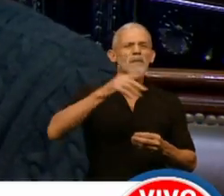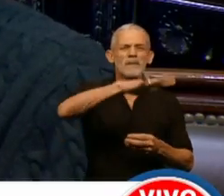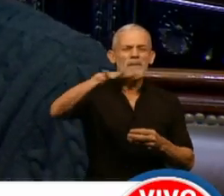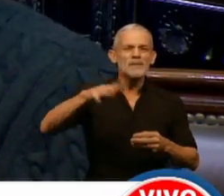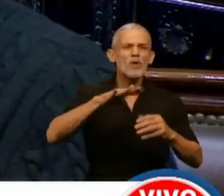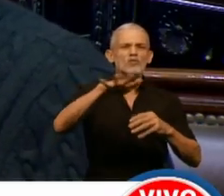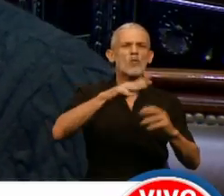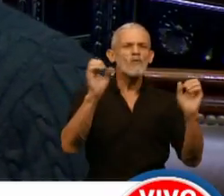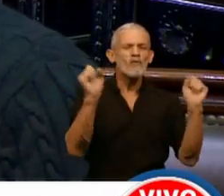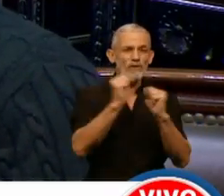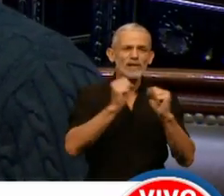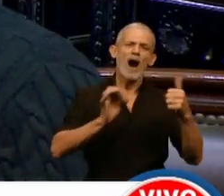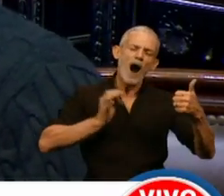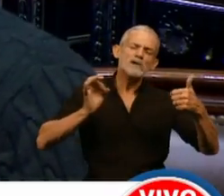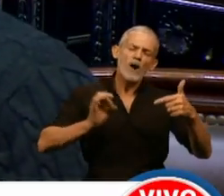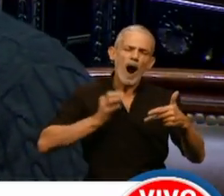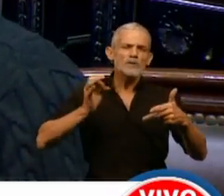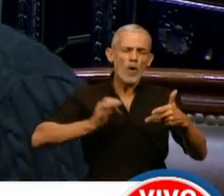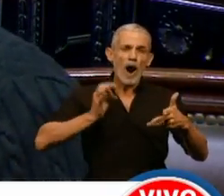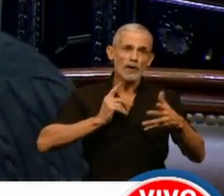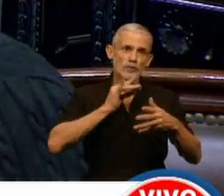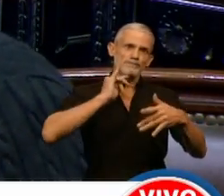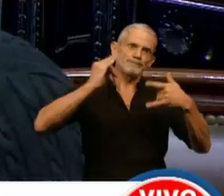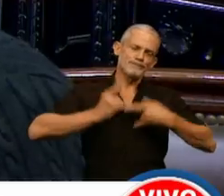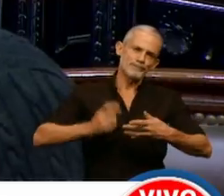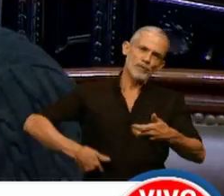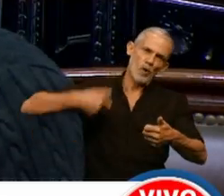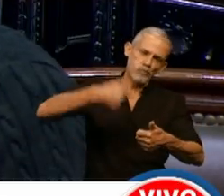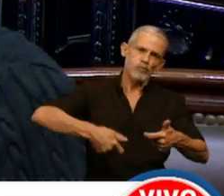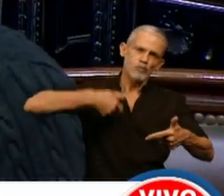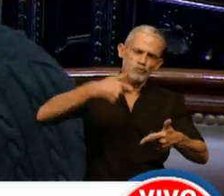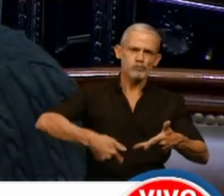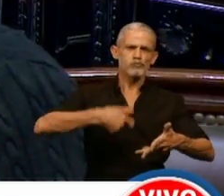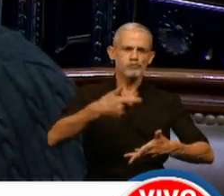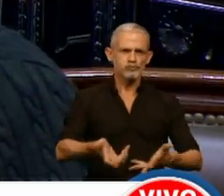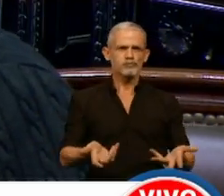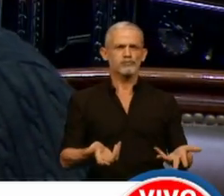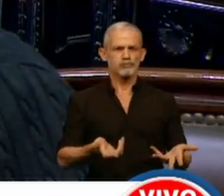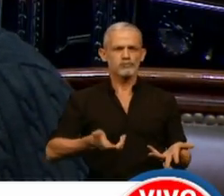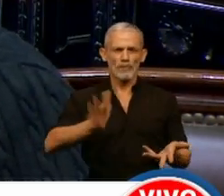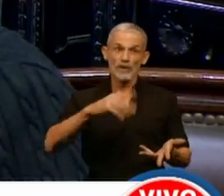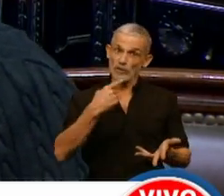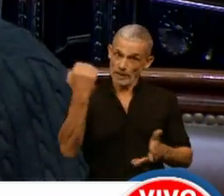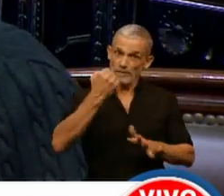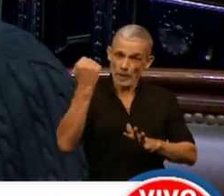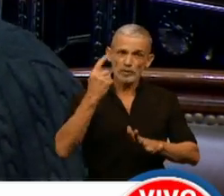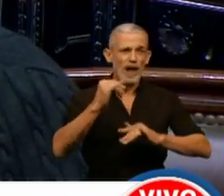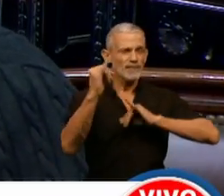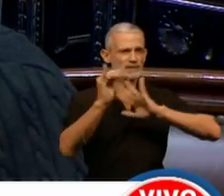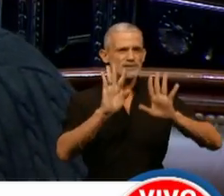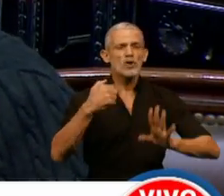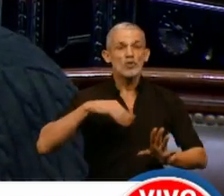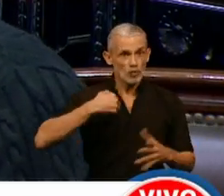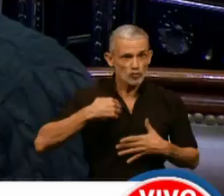y que año tras año hemos estado financiando porque acá nadie ha dicho esto que es importante hemos